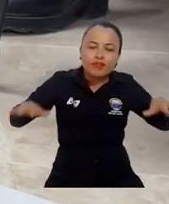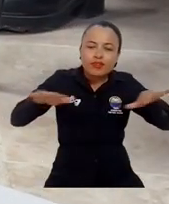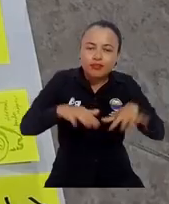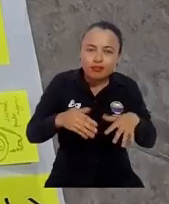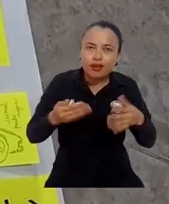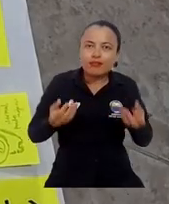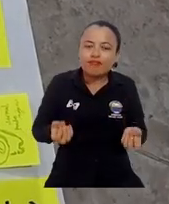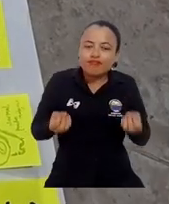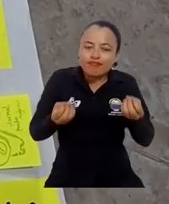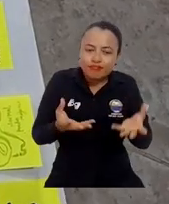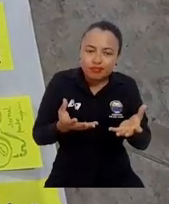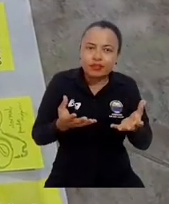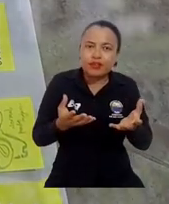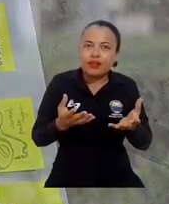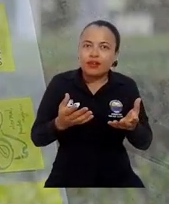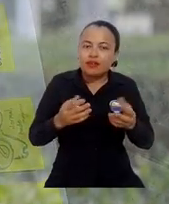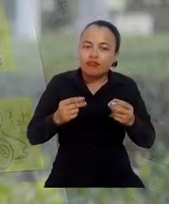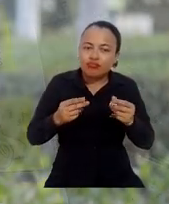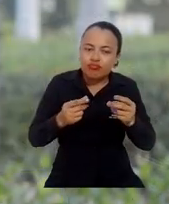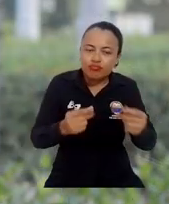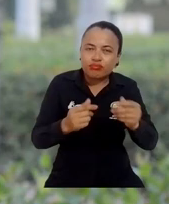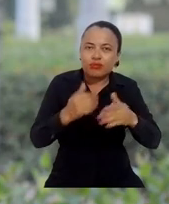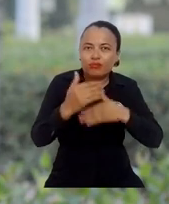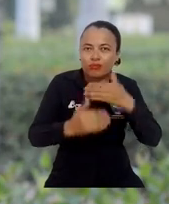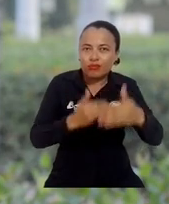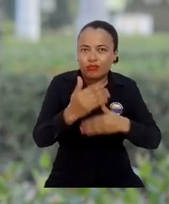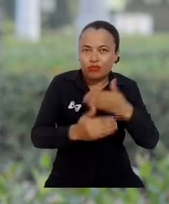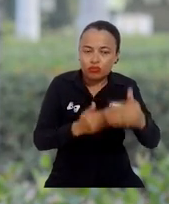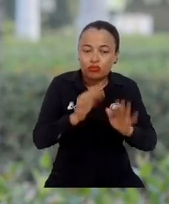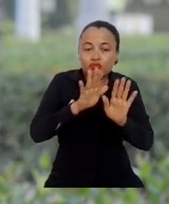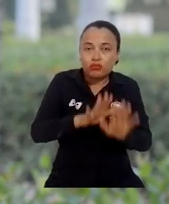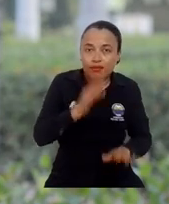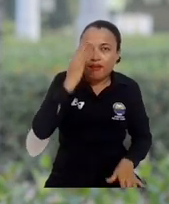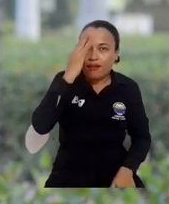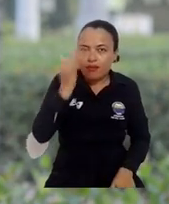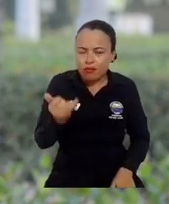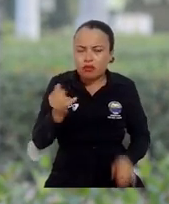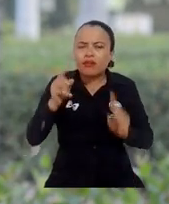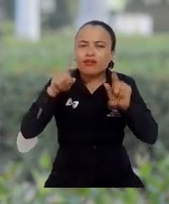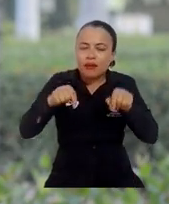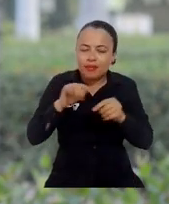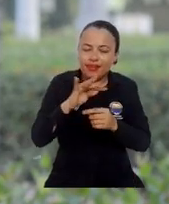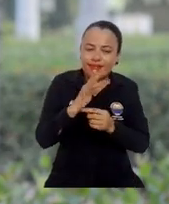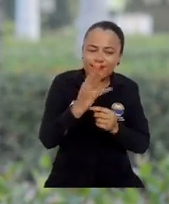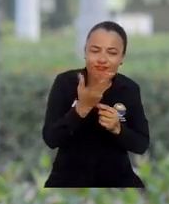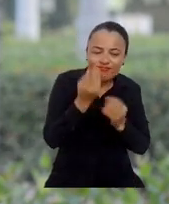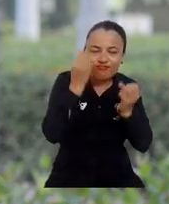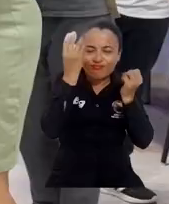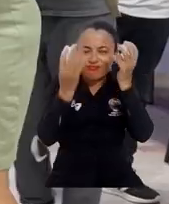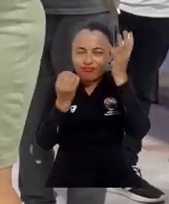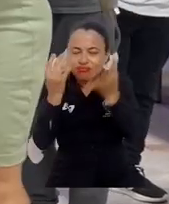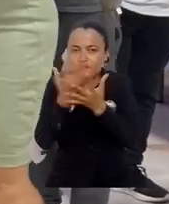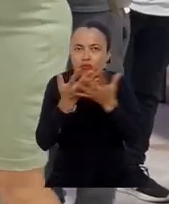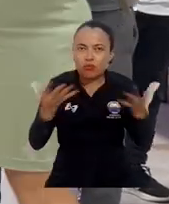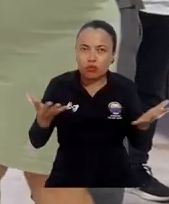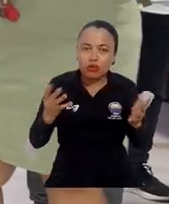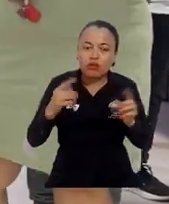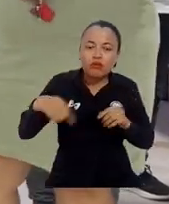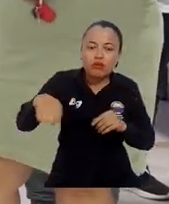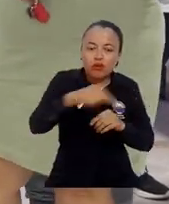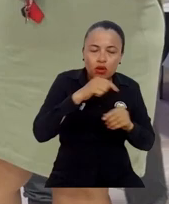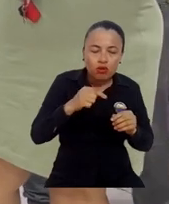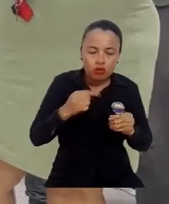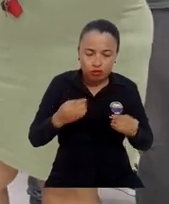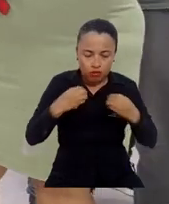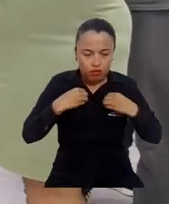Este espacio permite la dinamización de los procesos no solamente académicos, sino también creativos, artísticos, que les